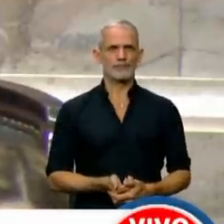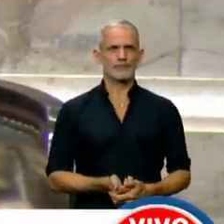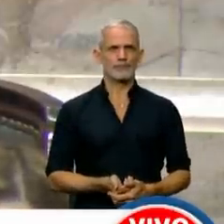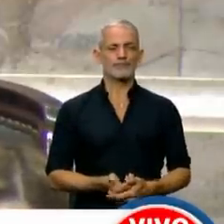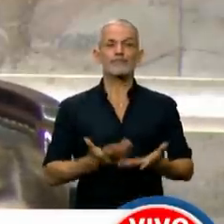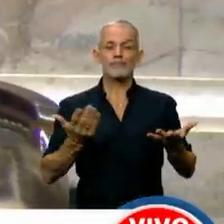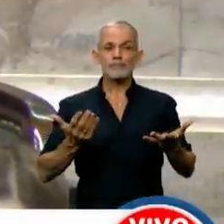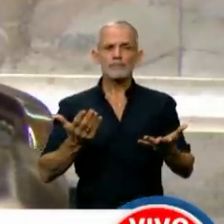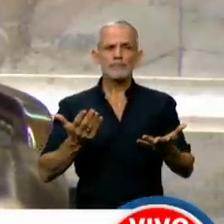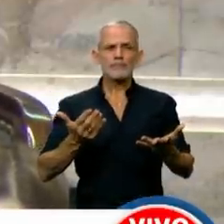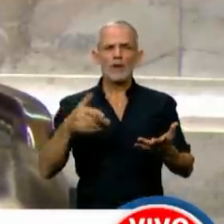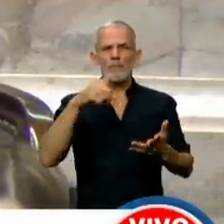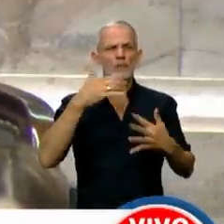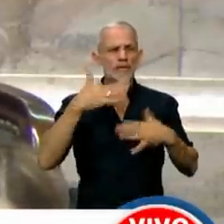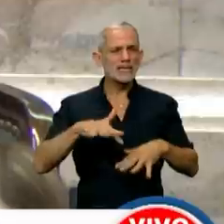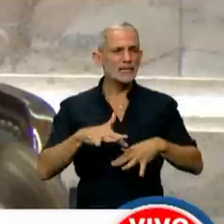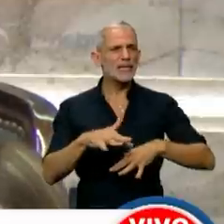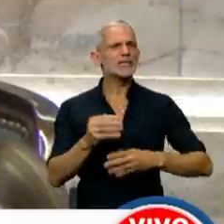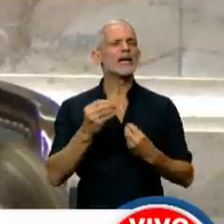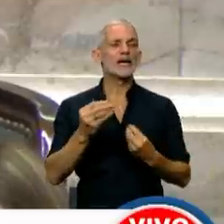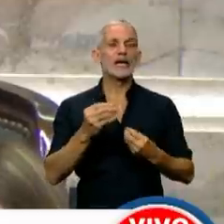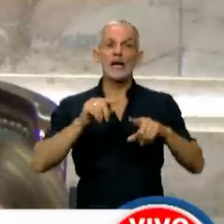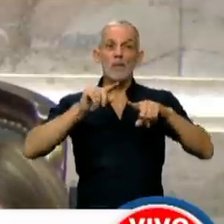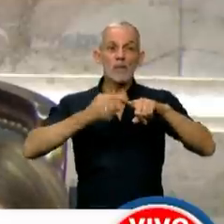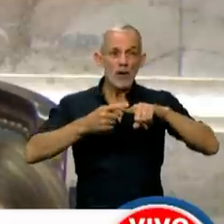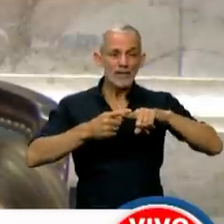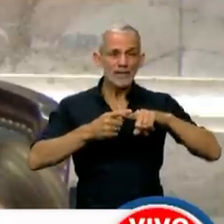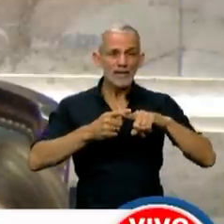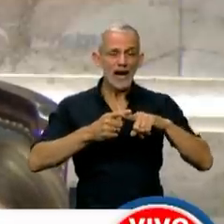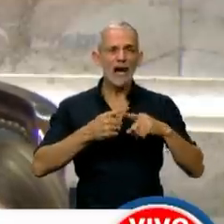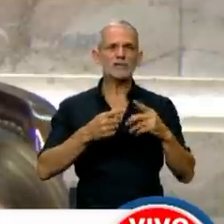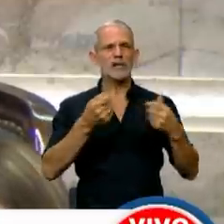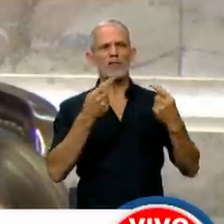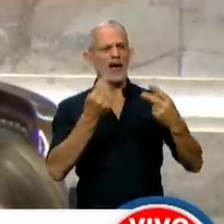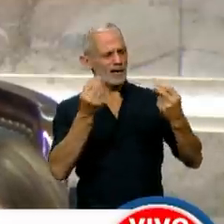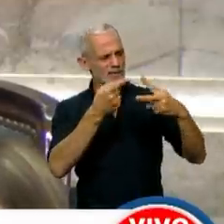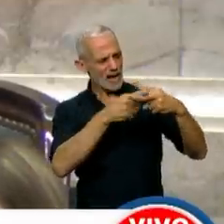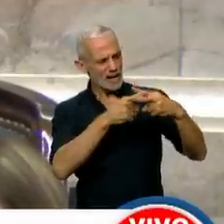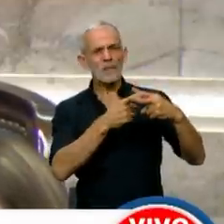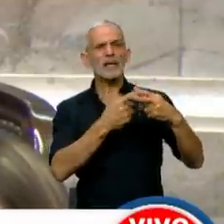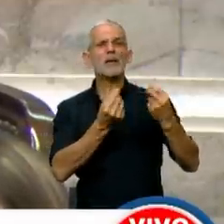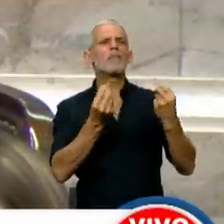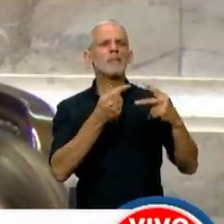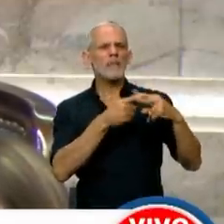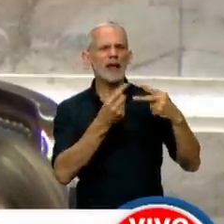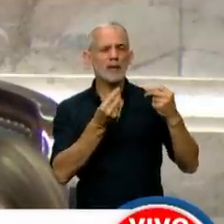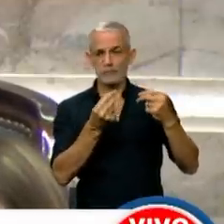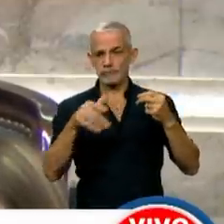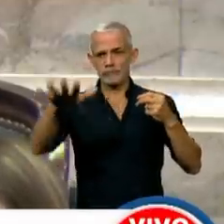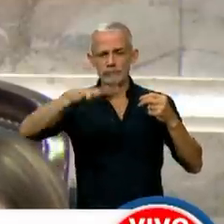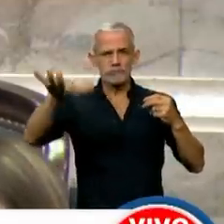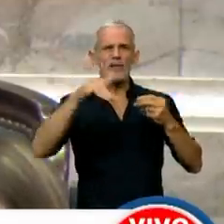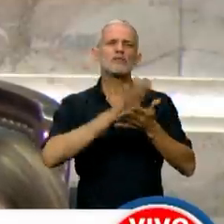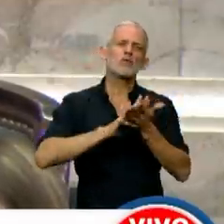y para que se entienda de una buena vez que la política es una herramienta para solucionar los problemas a la gente